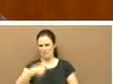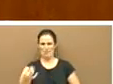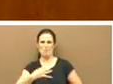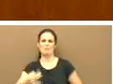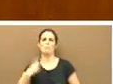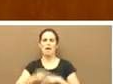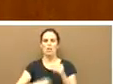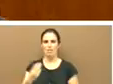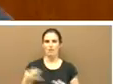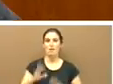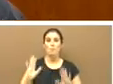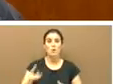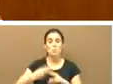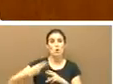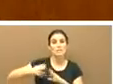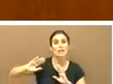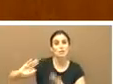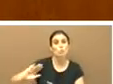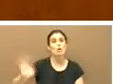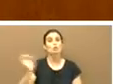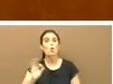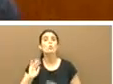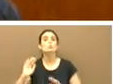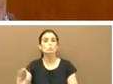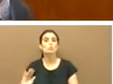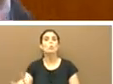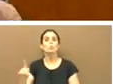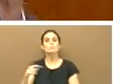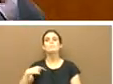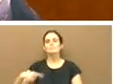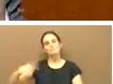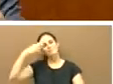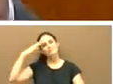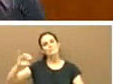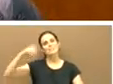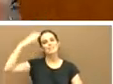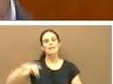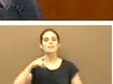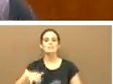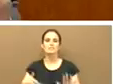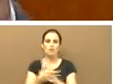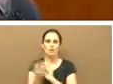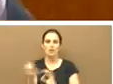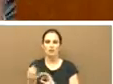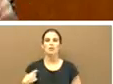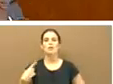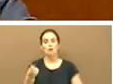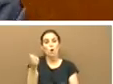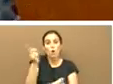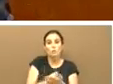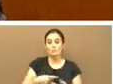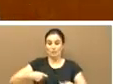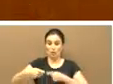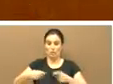pero sus políticas o su impericia van a llenar los bolsillos y a equilibrar la cuenta de resultados de las grandes